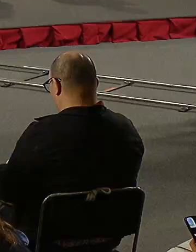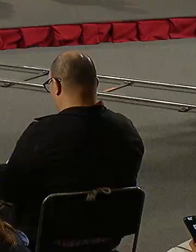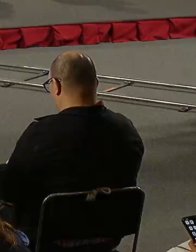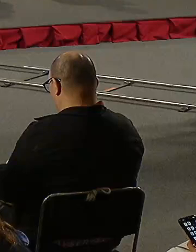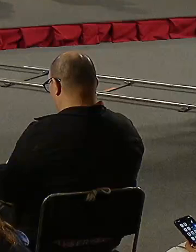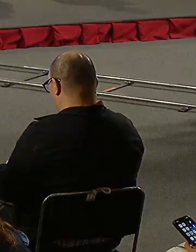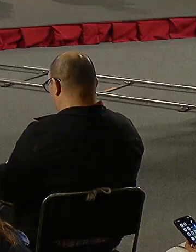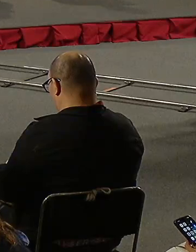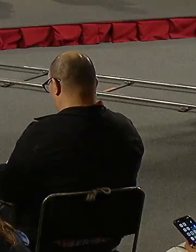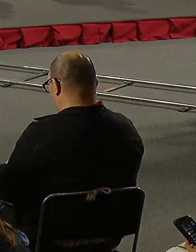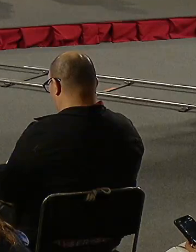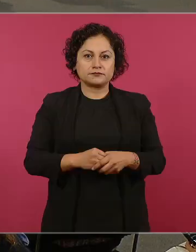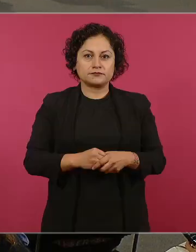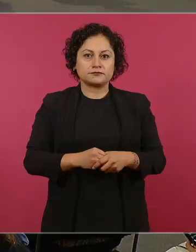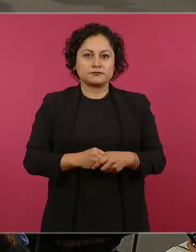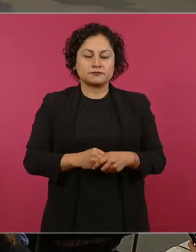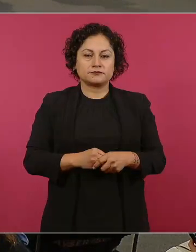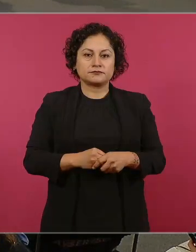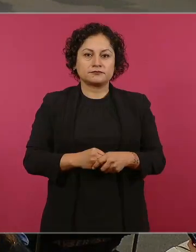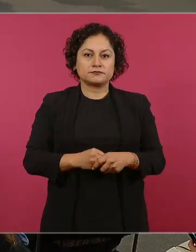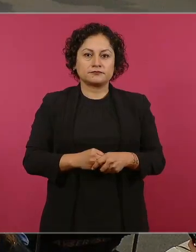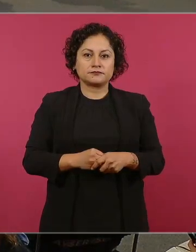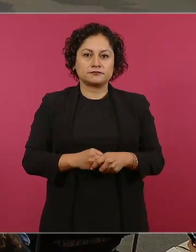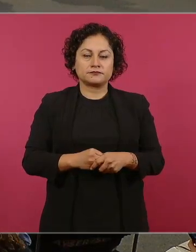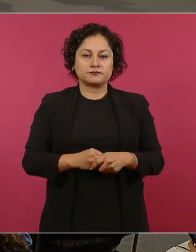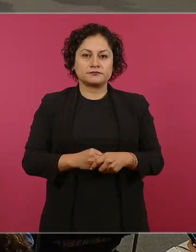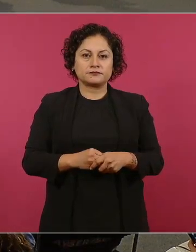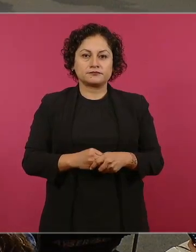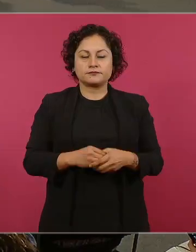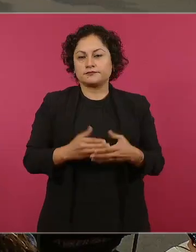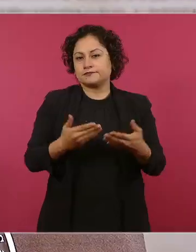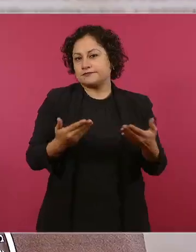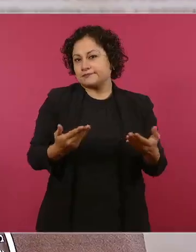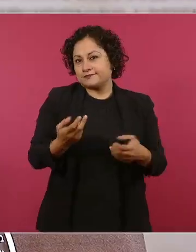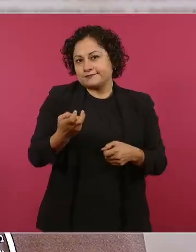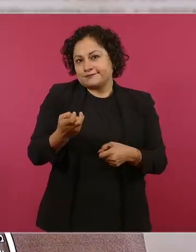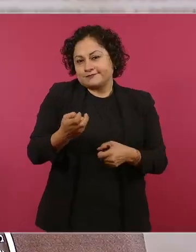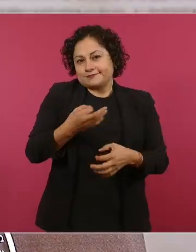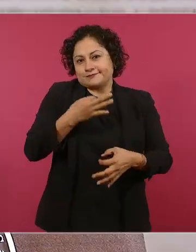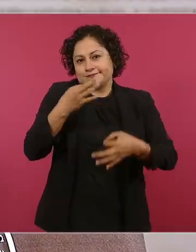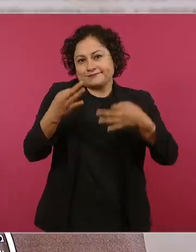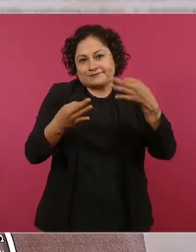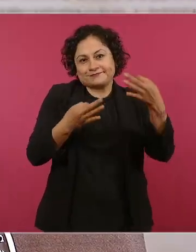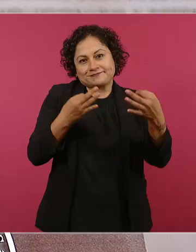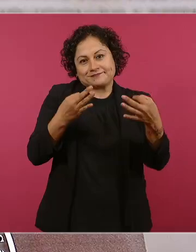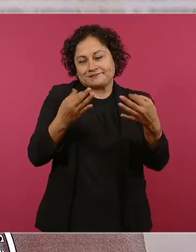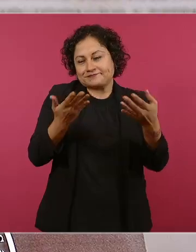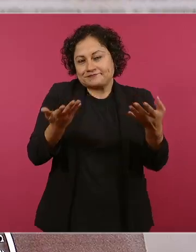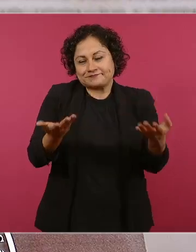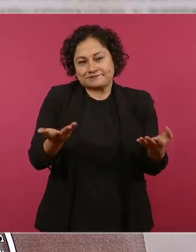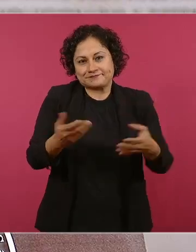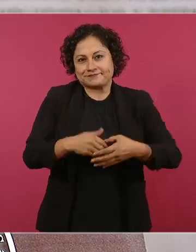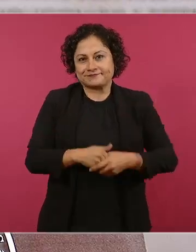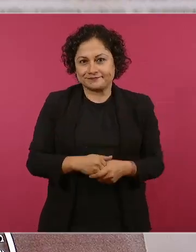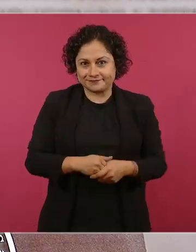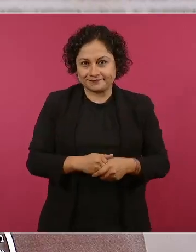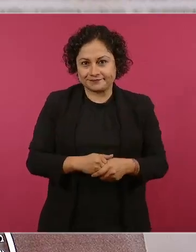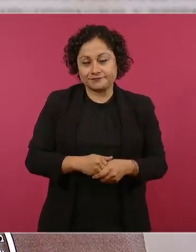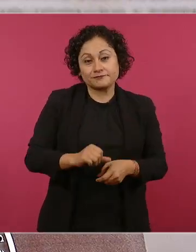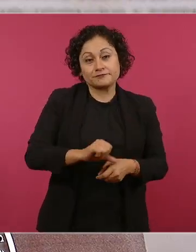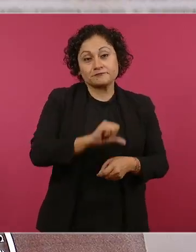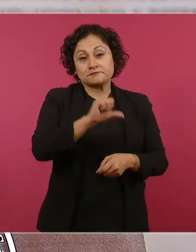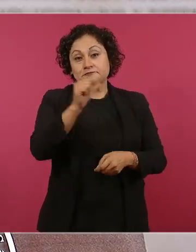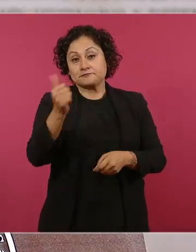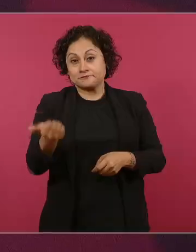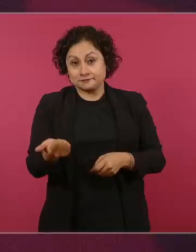sábado demasiado divertido. Pero hasta aquí está. Y vamos a pasar